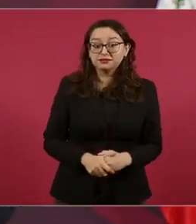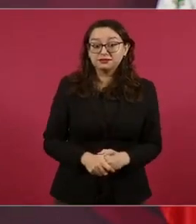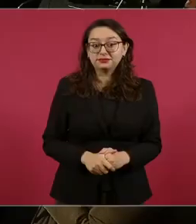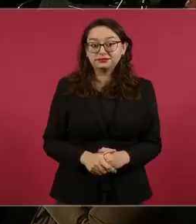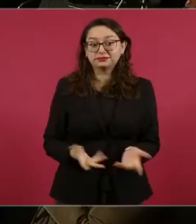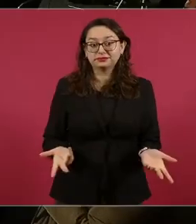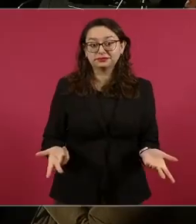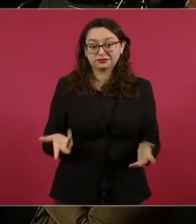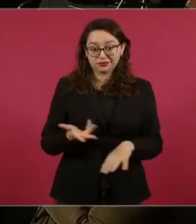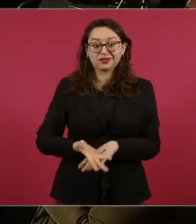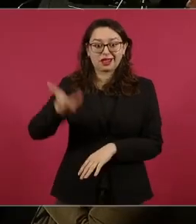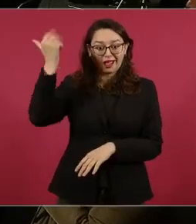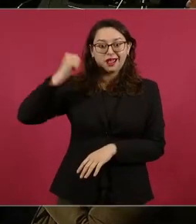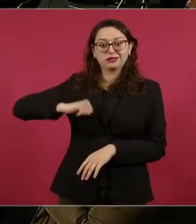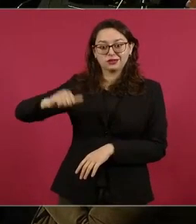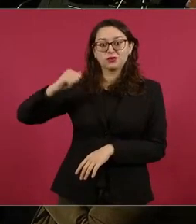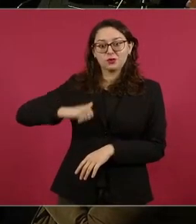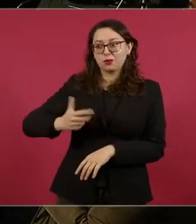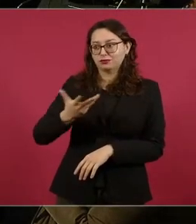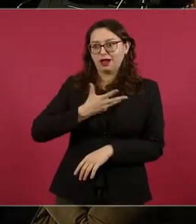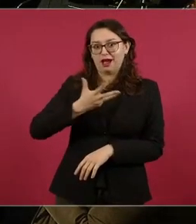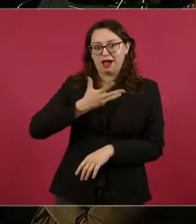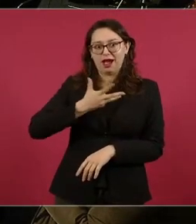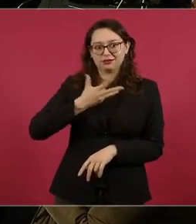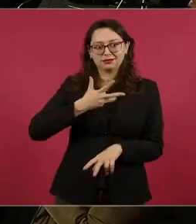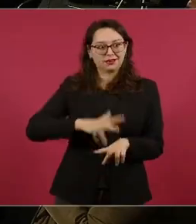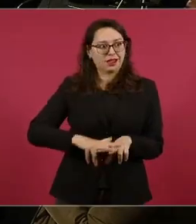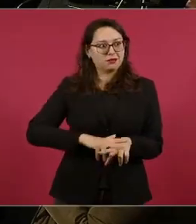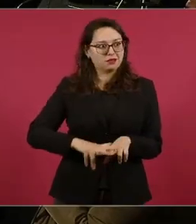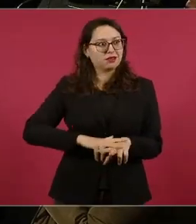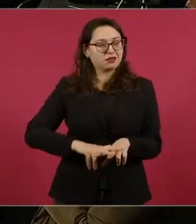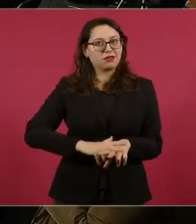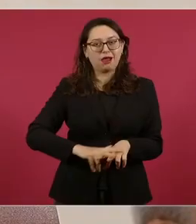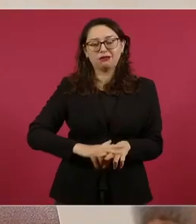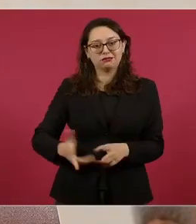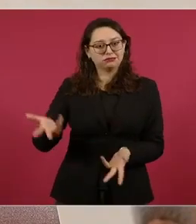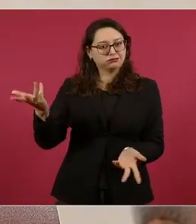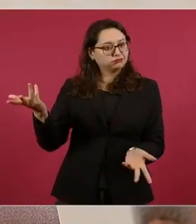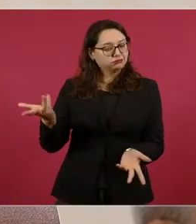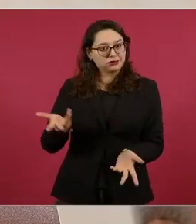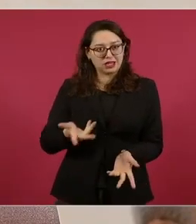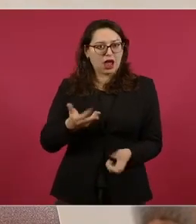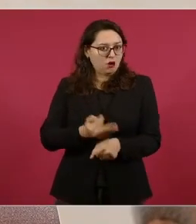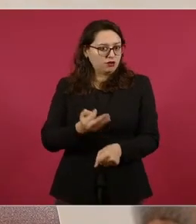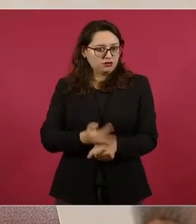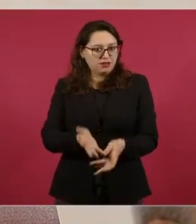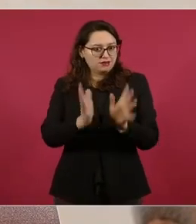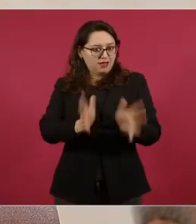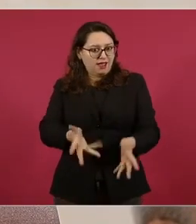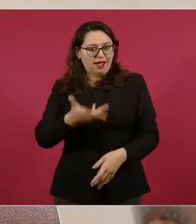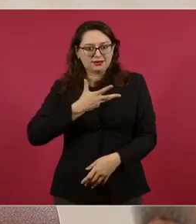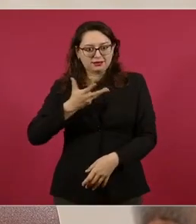porque están tod las líneas no tienes el plano de las